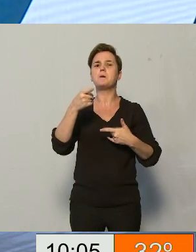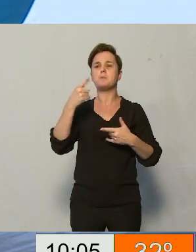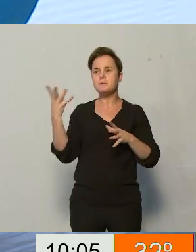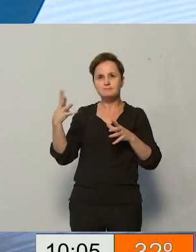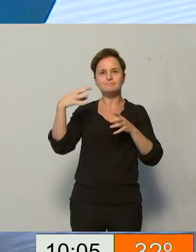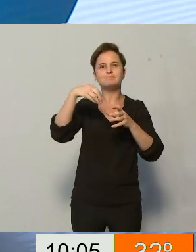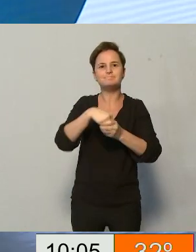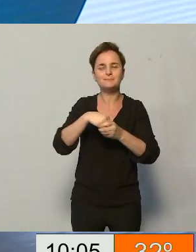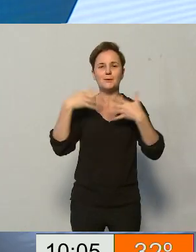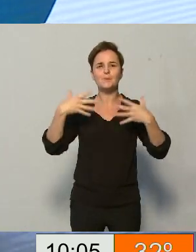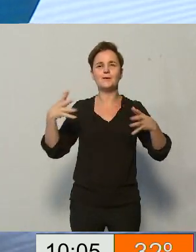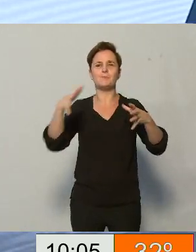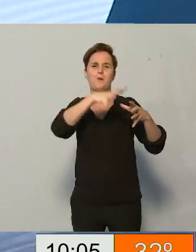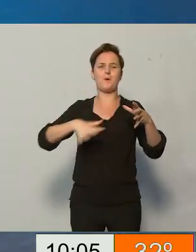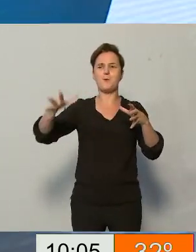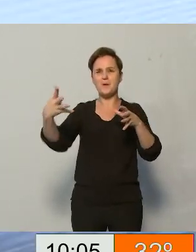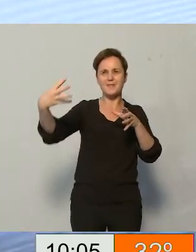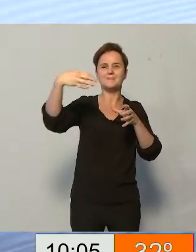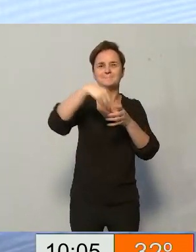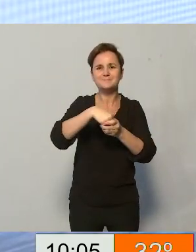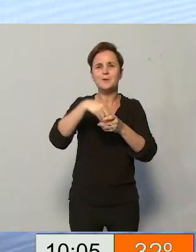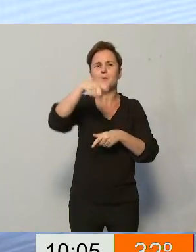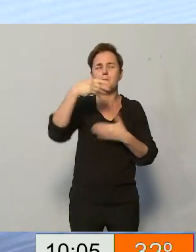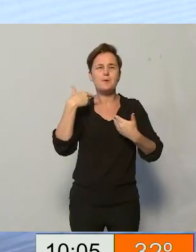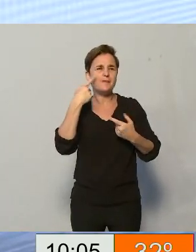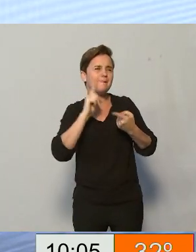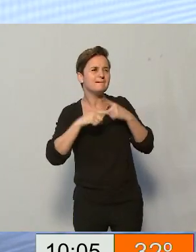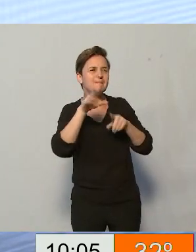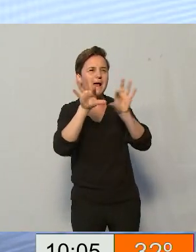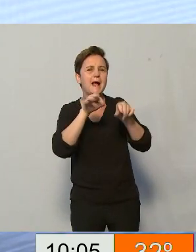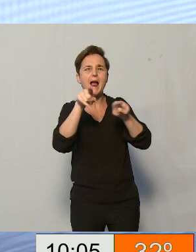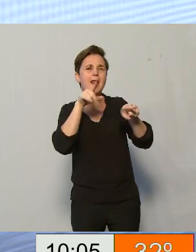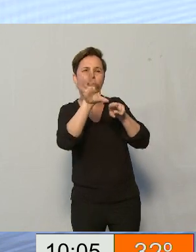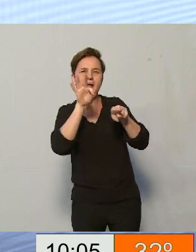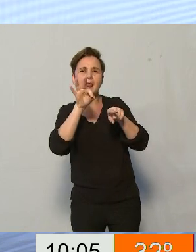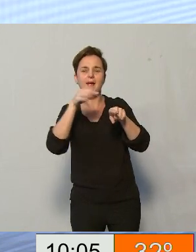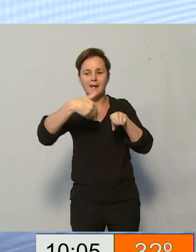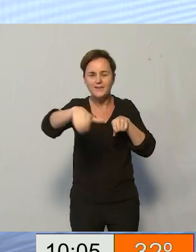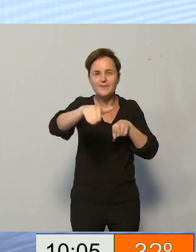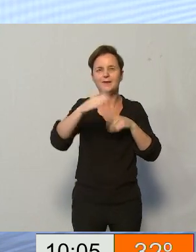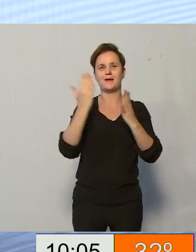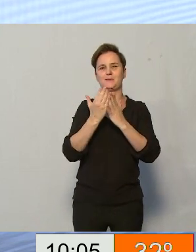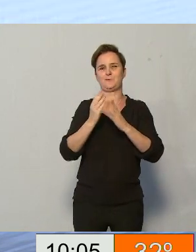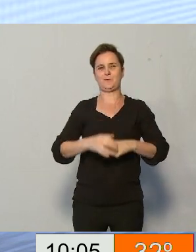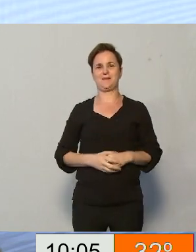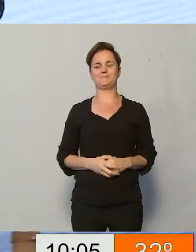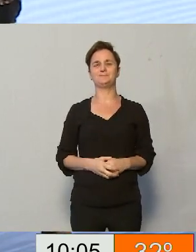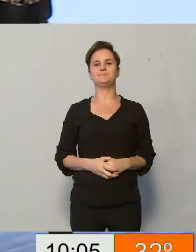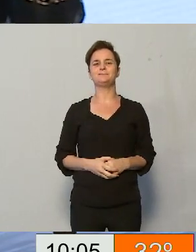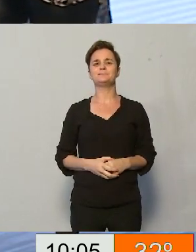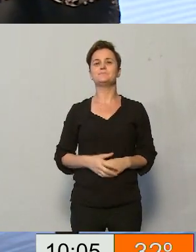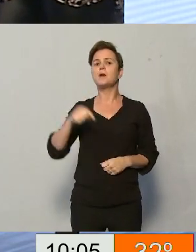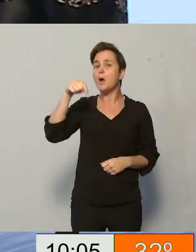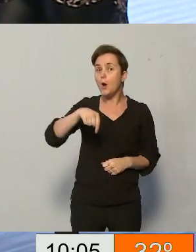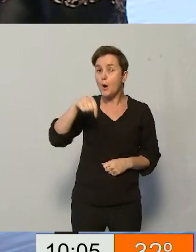parte de esta gran comunidad, para que puedas elegir qué carrera estudiar en el día de hoy. Y en el